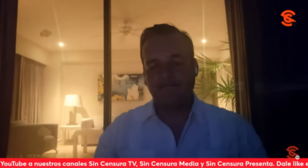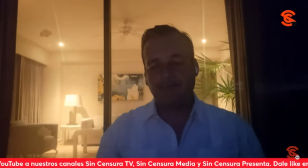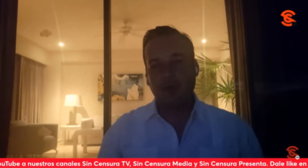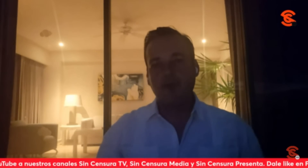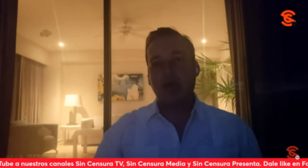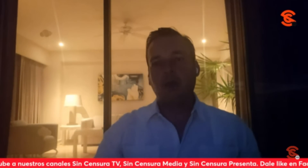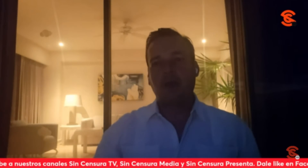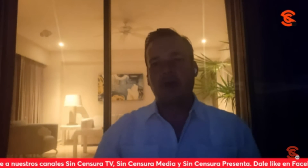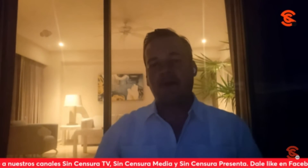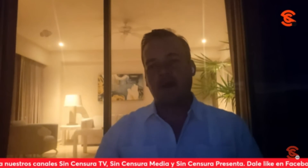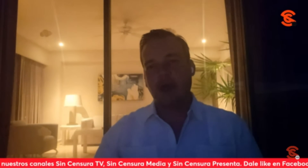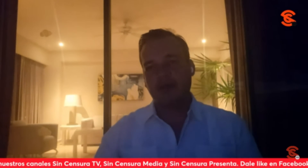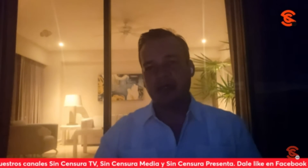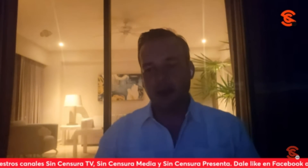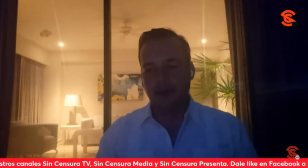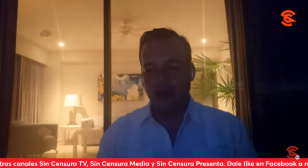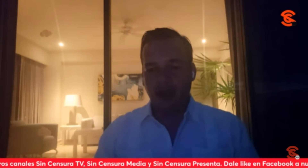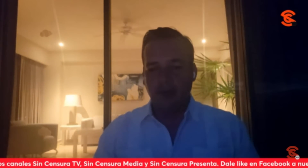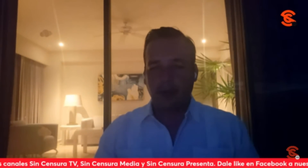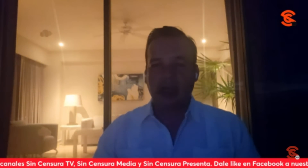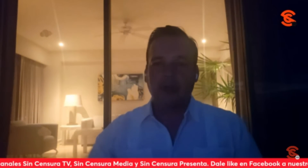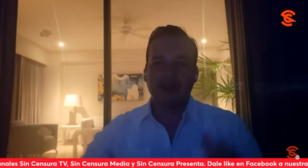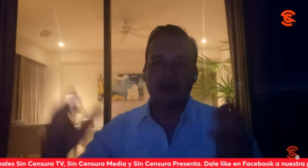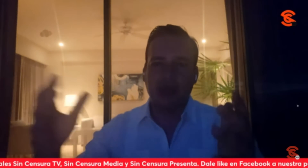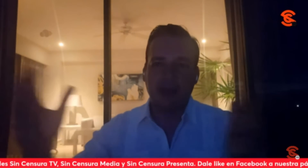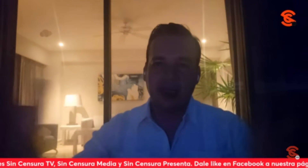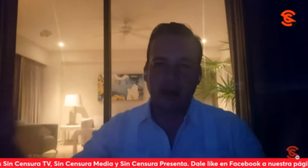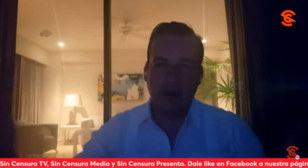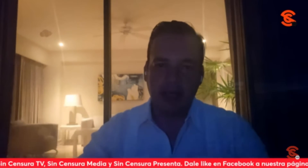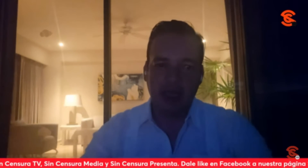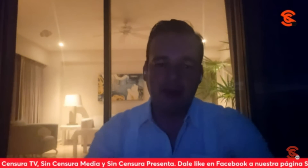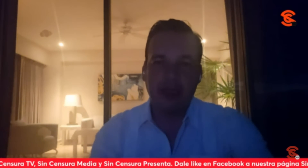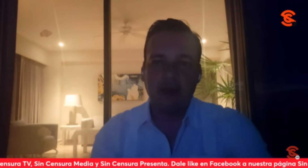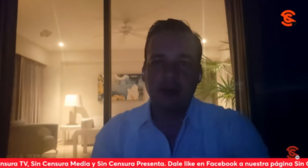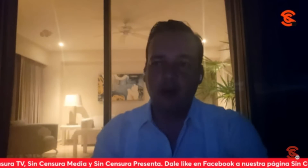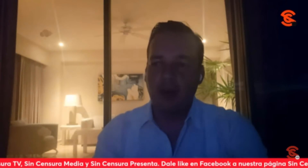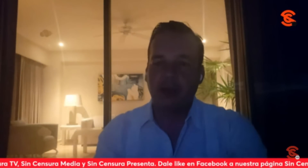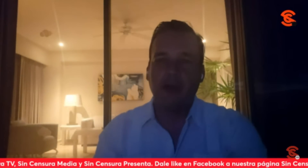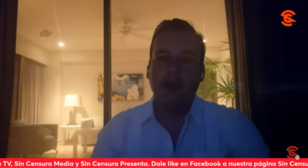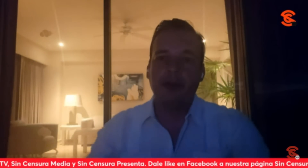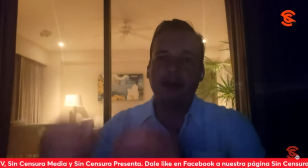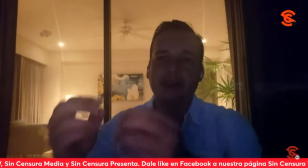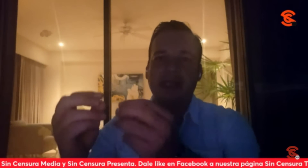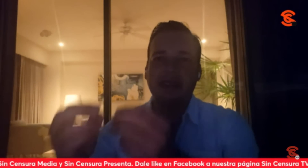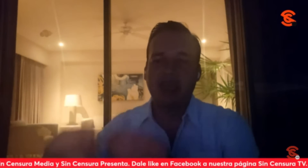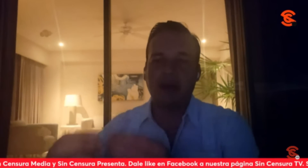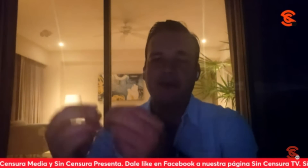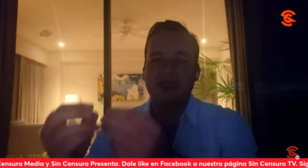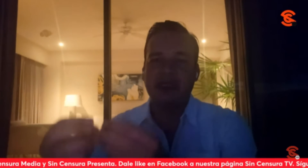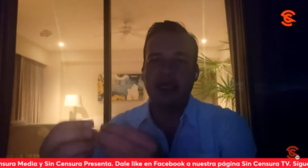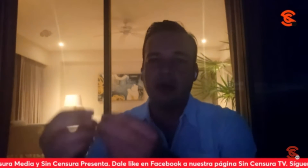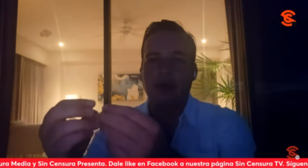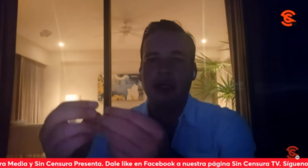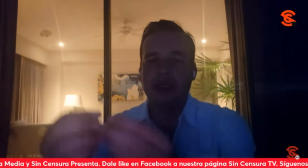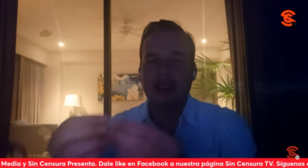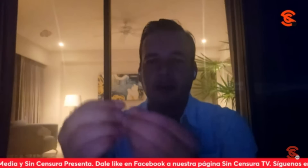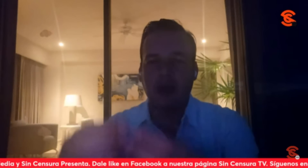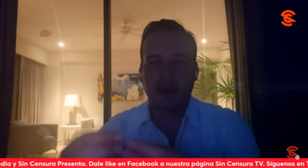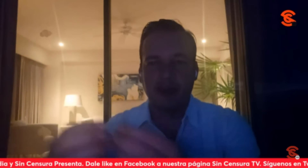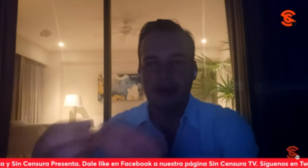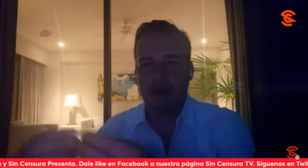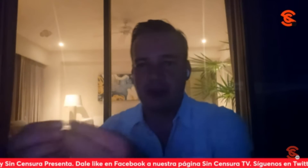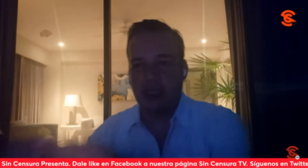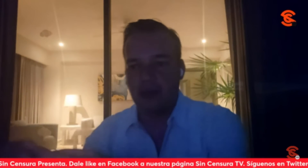un auto de formal prisión porque consideraban que no había elementos cuando si están ofreciendo